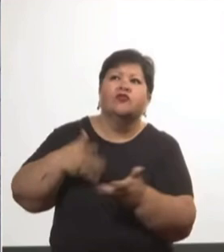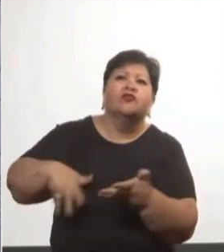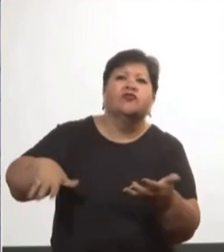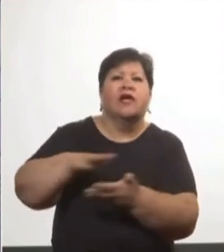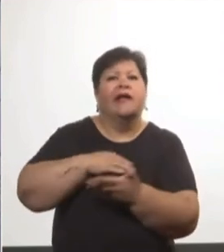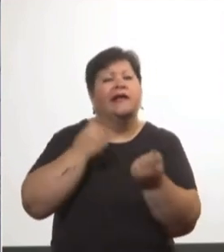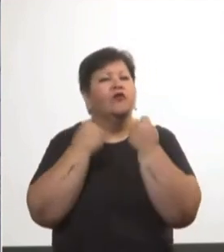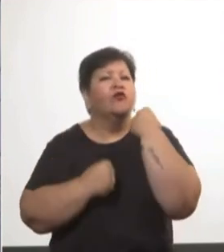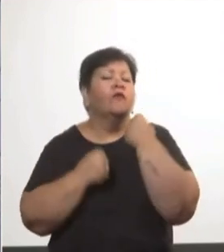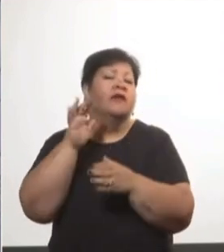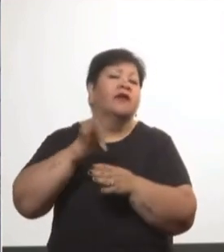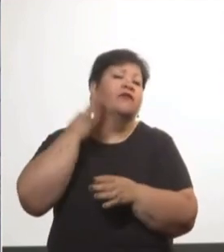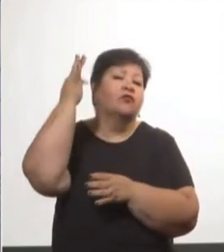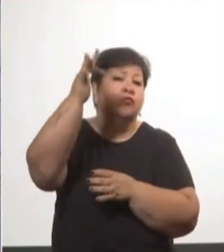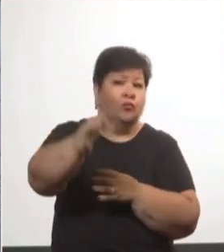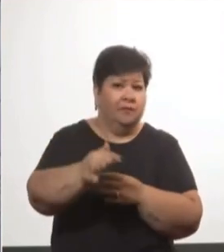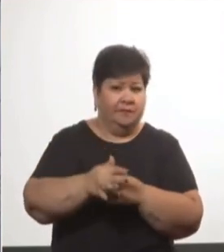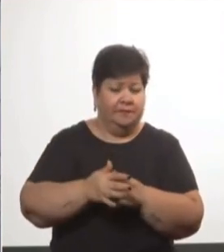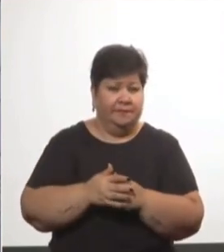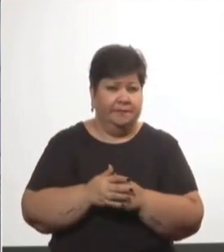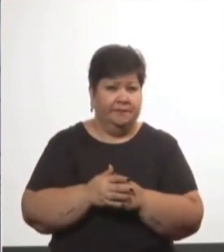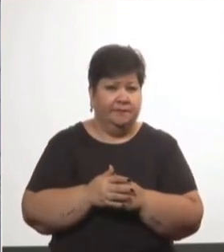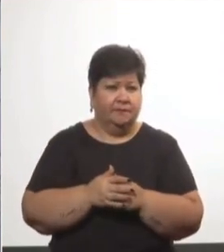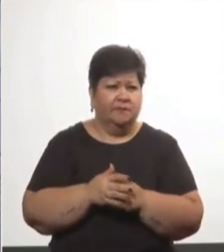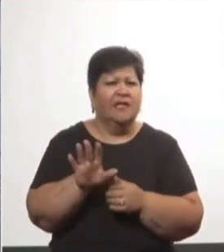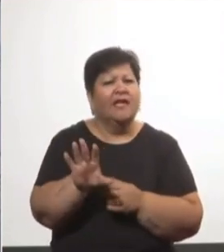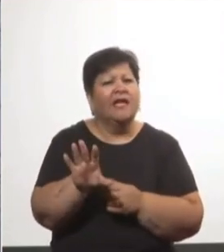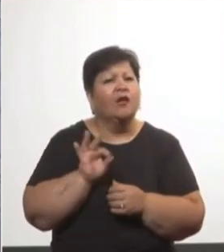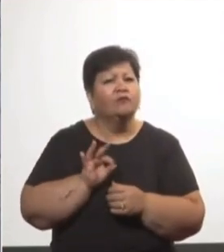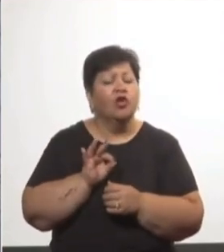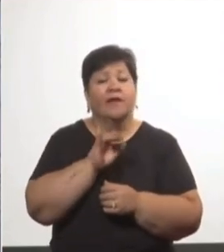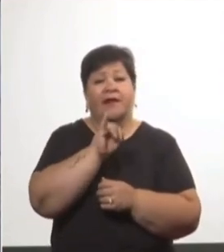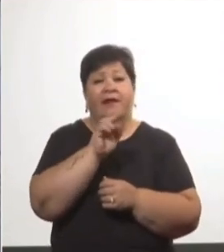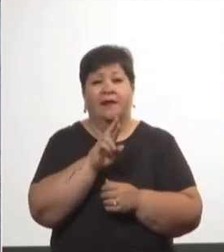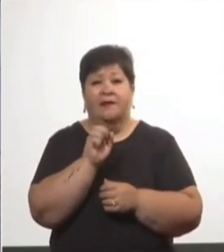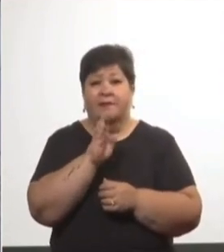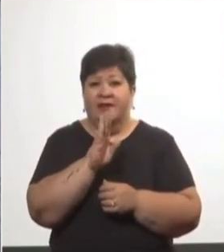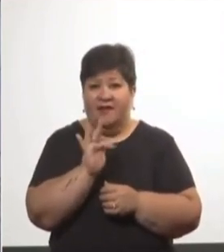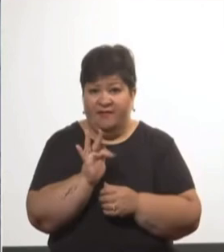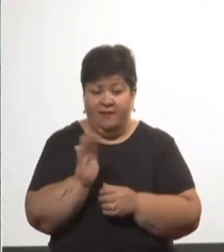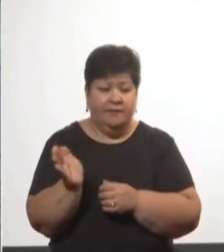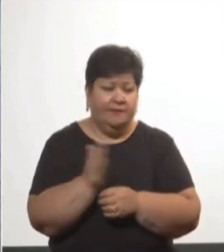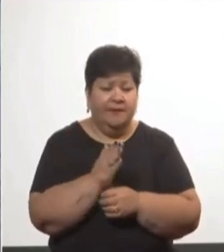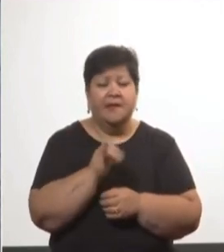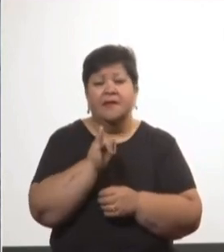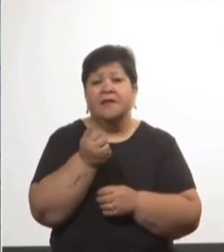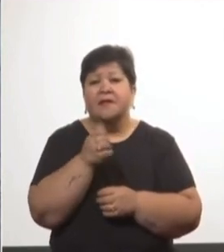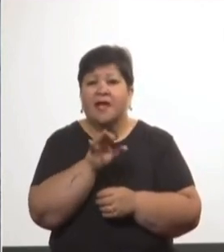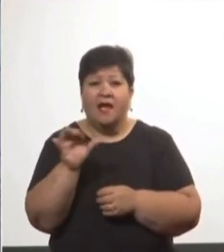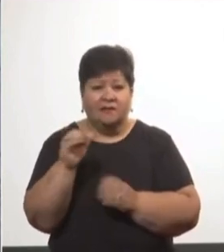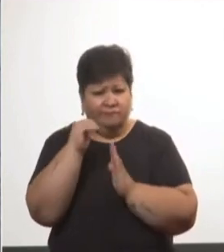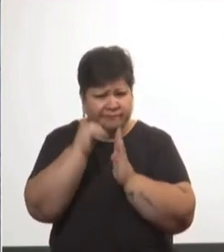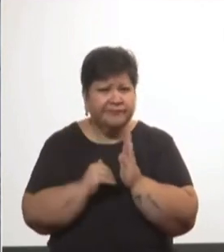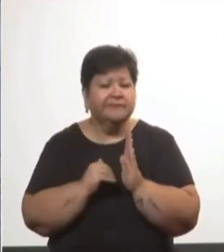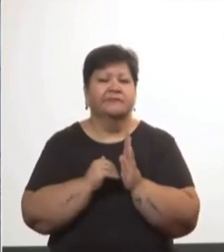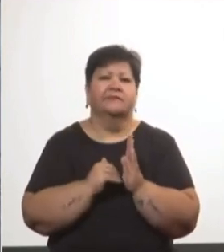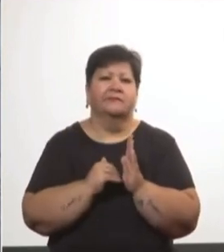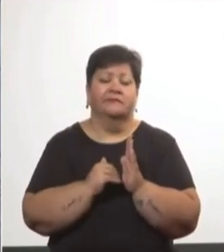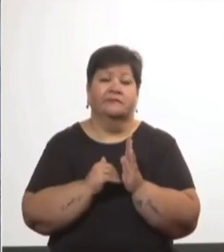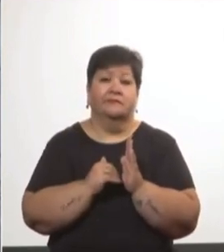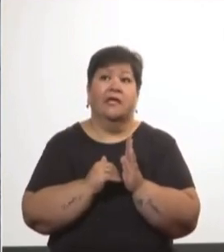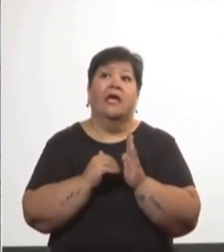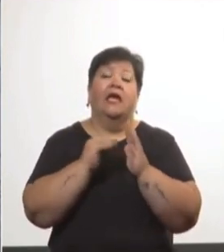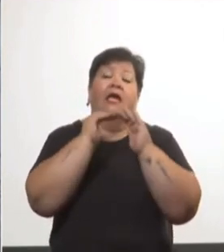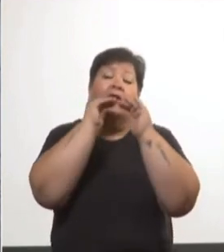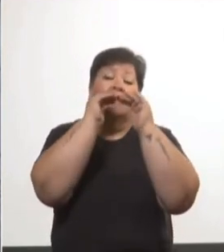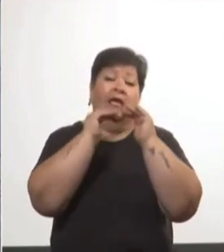futuro. Y la opción de rebajar el IRPF y el IAS deja fuera del alivio